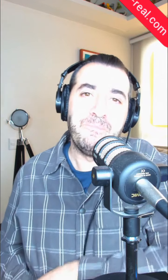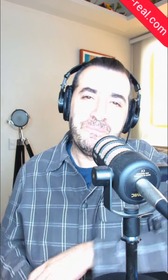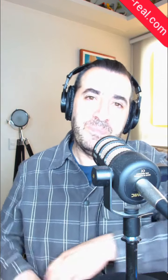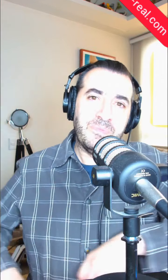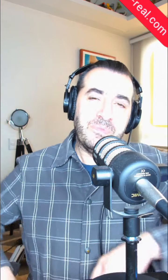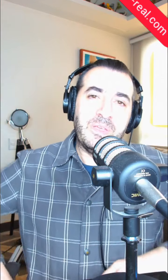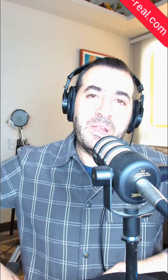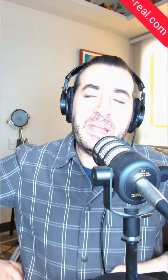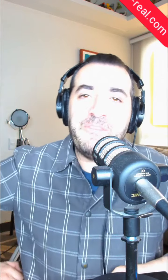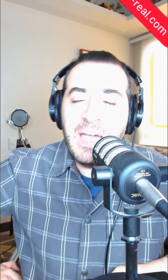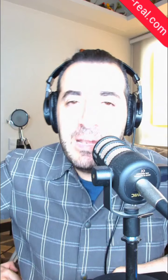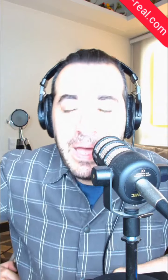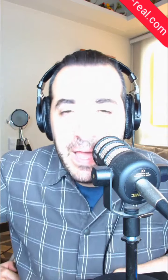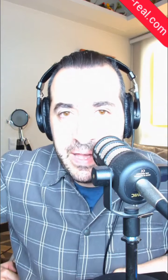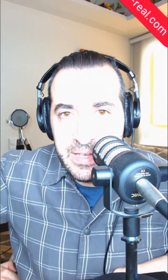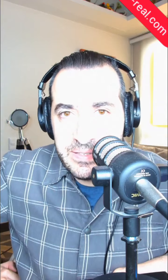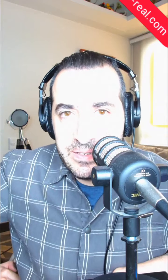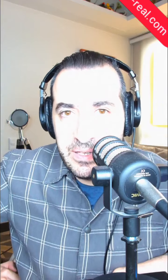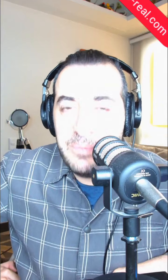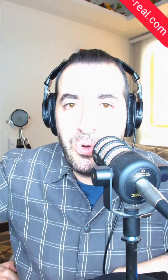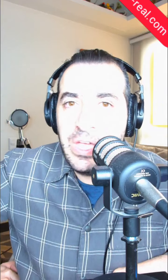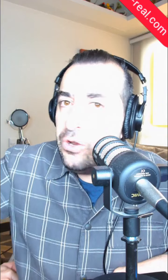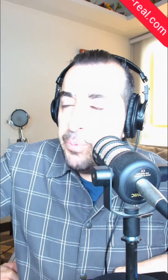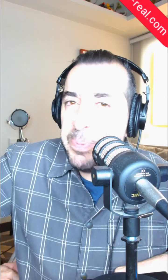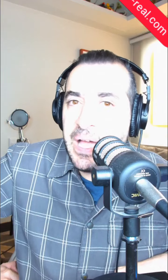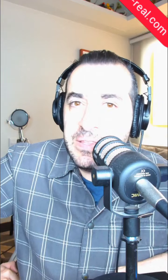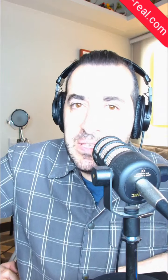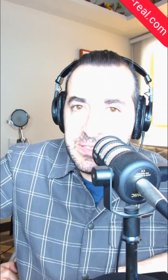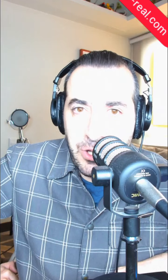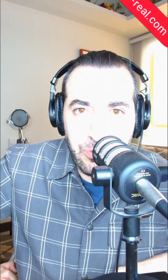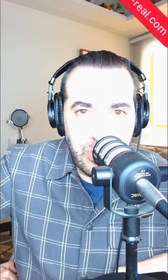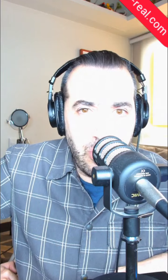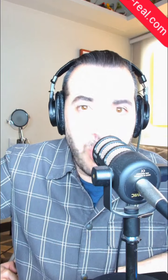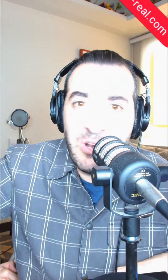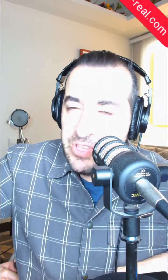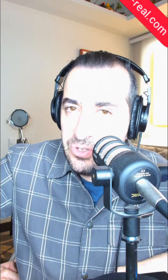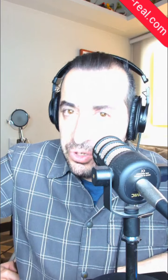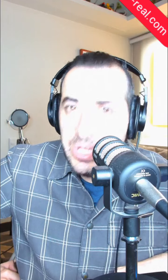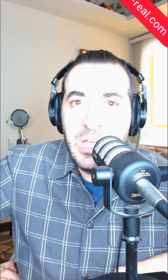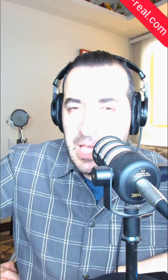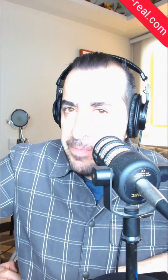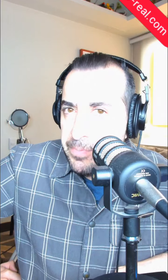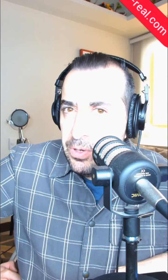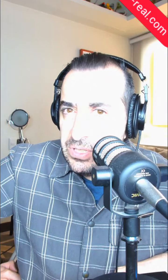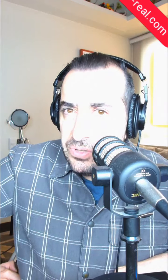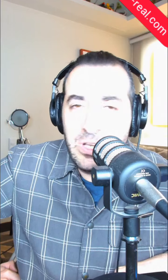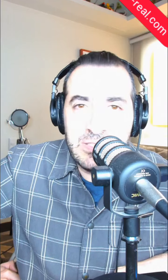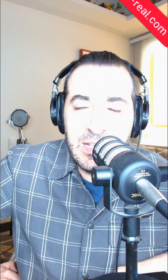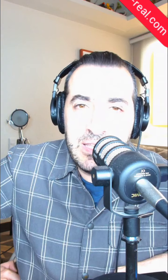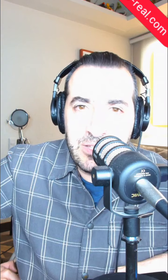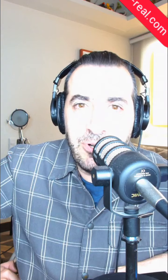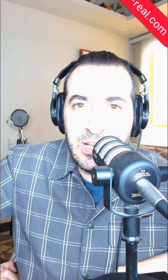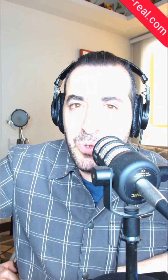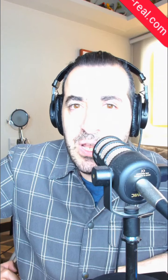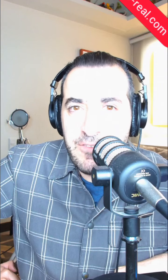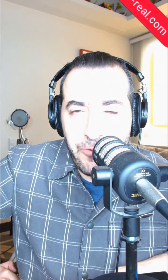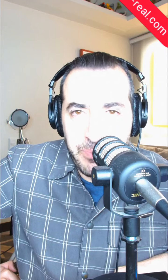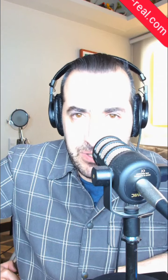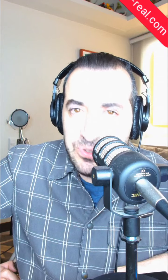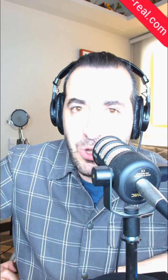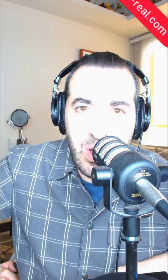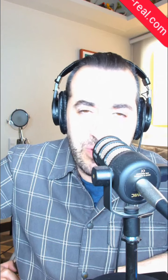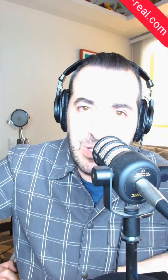Bueno, Rafael Barajas, el monero propagandista conocido como el Fisgón, que a propósito es el director de la Escuela